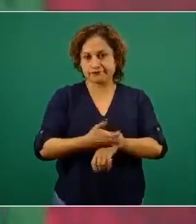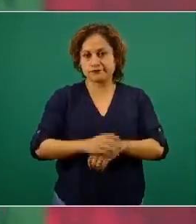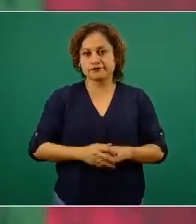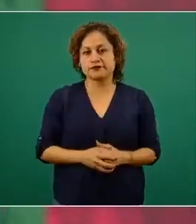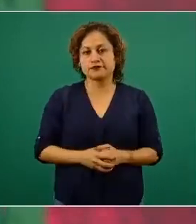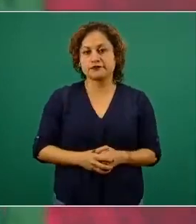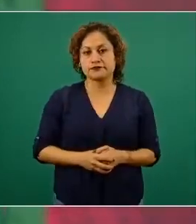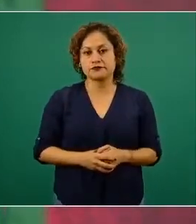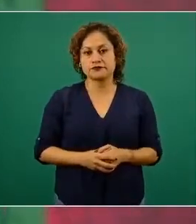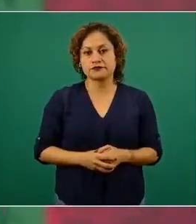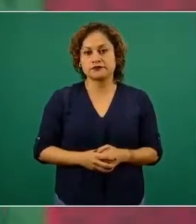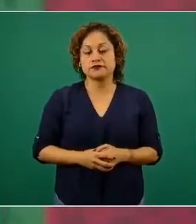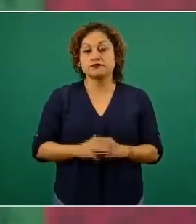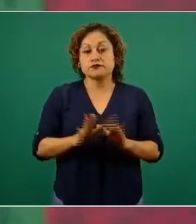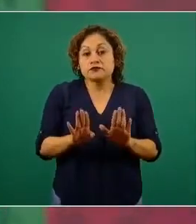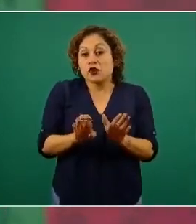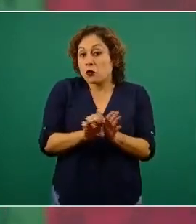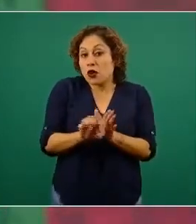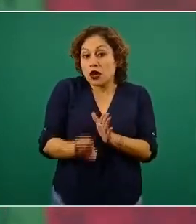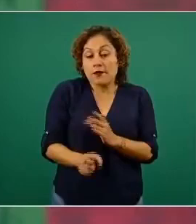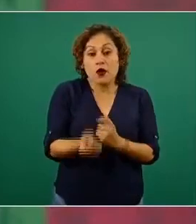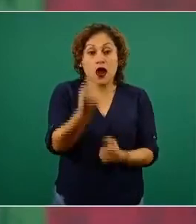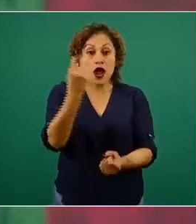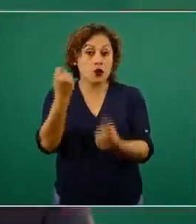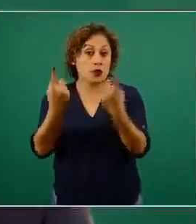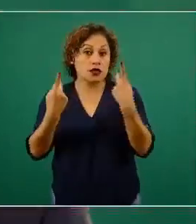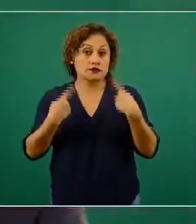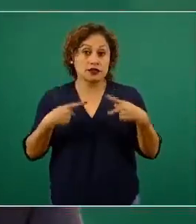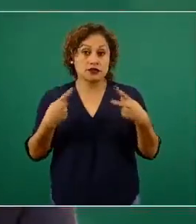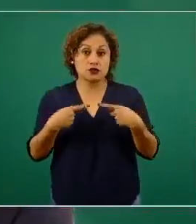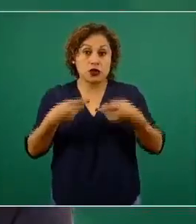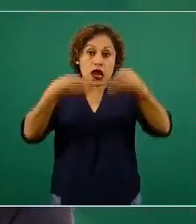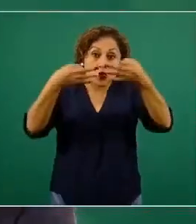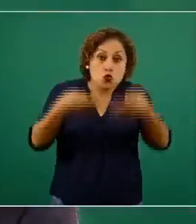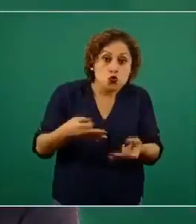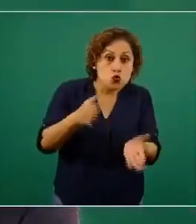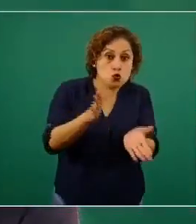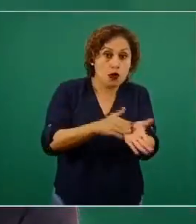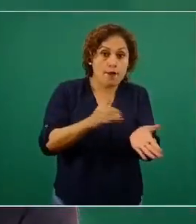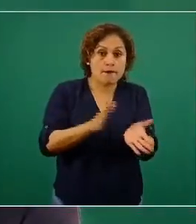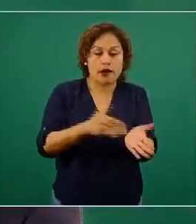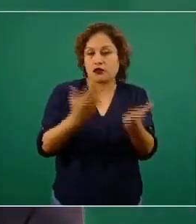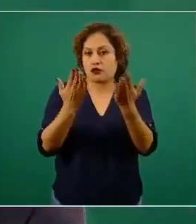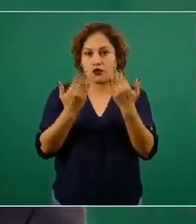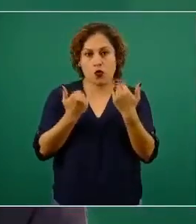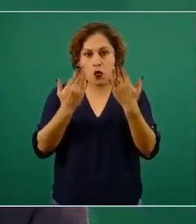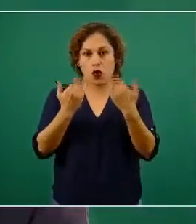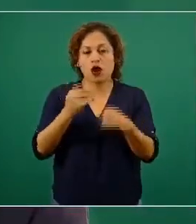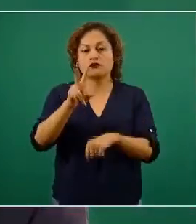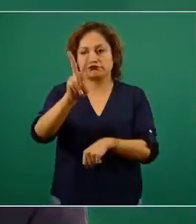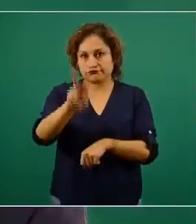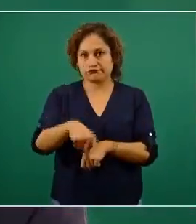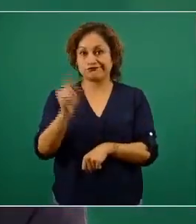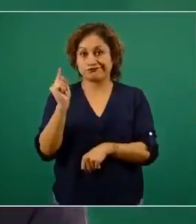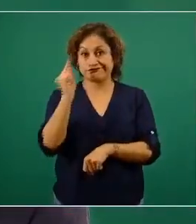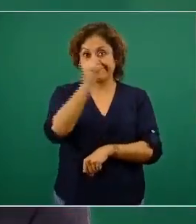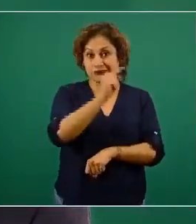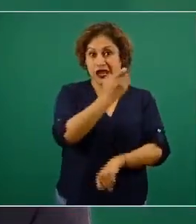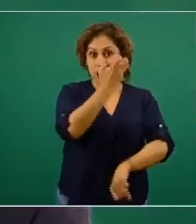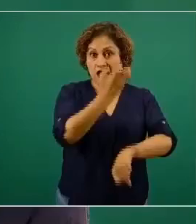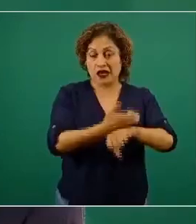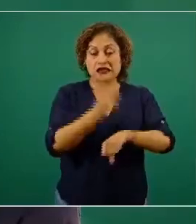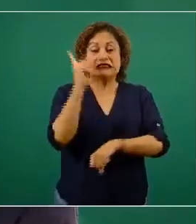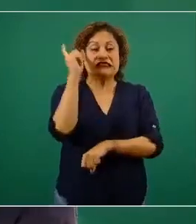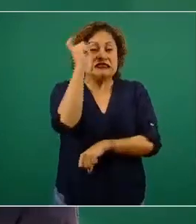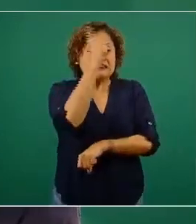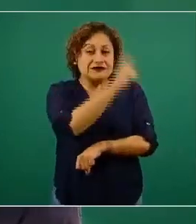que no tienen documentación, les cuesta mucho trabajo conseguir servicios de salud.